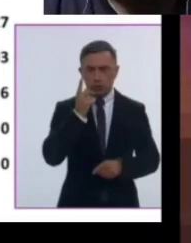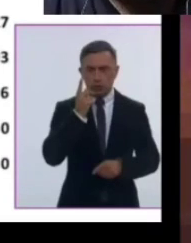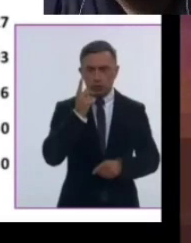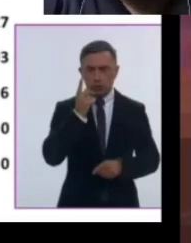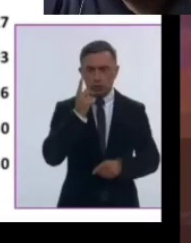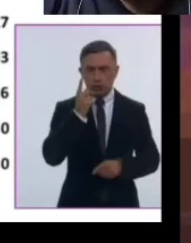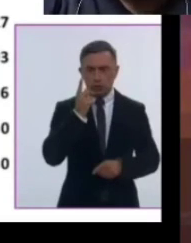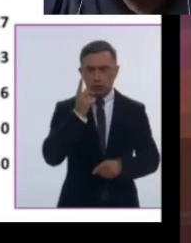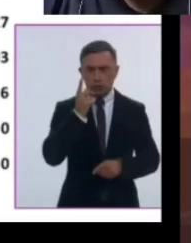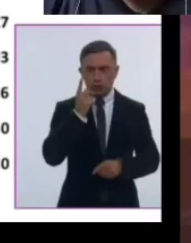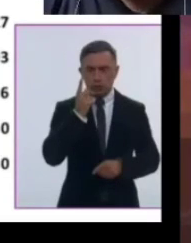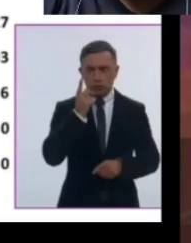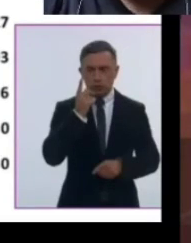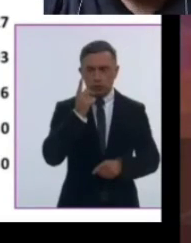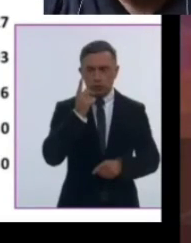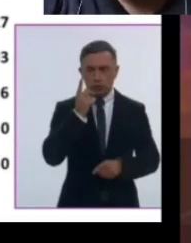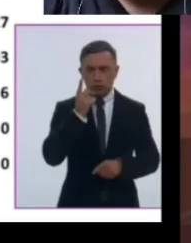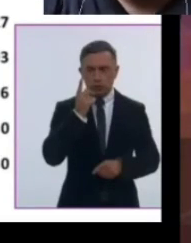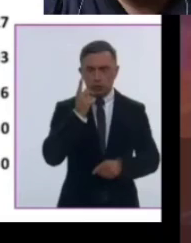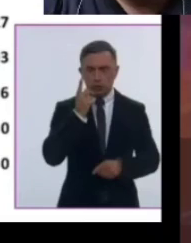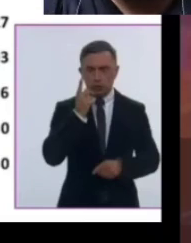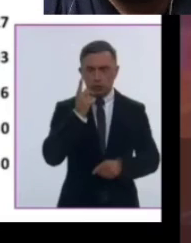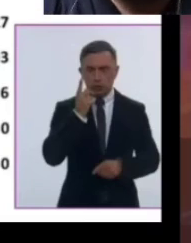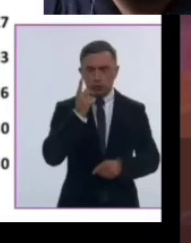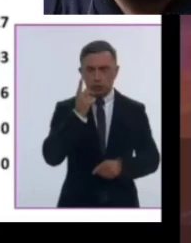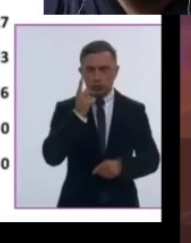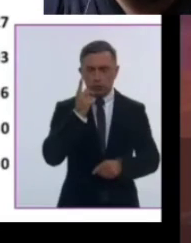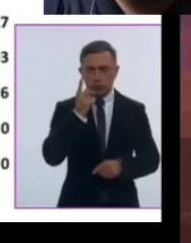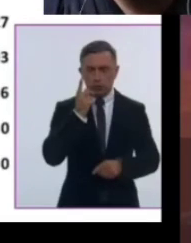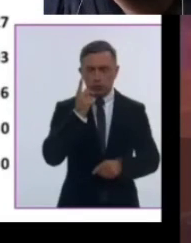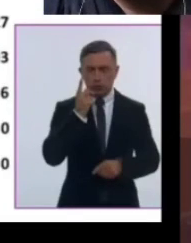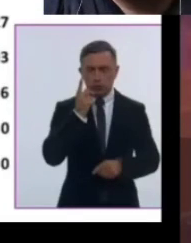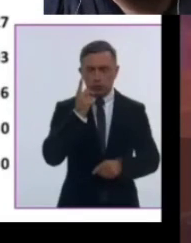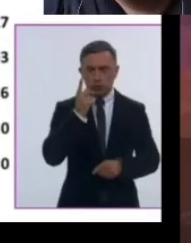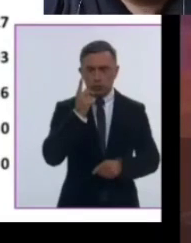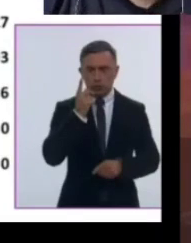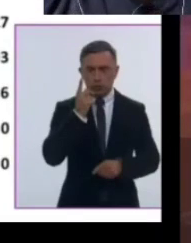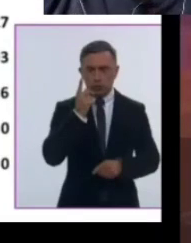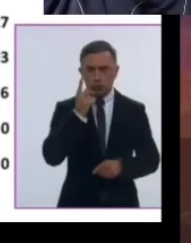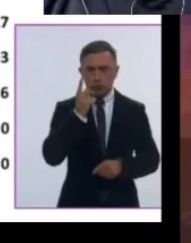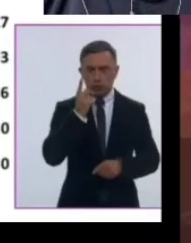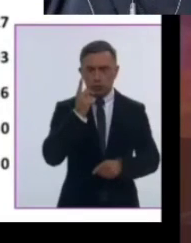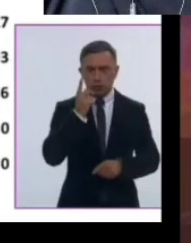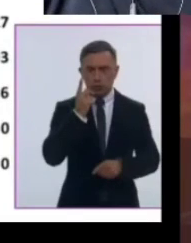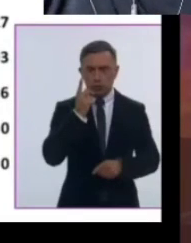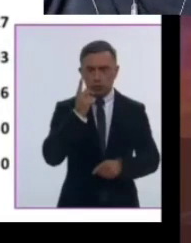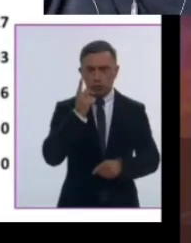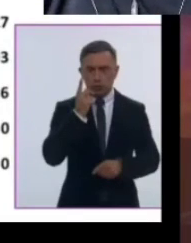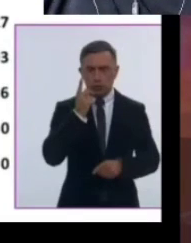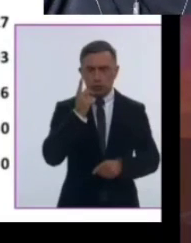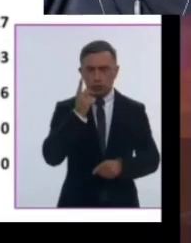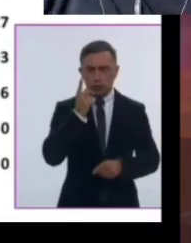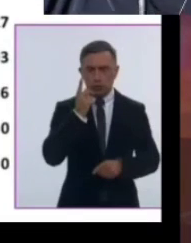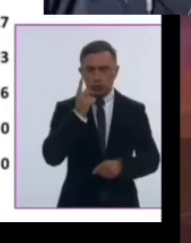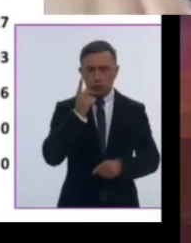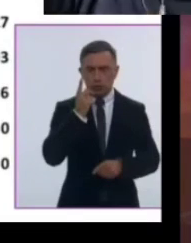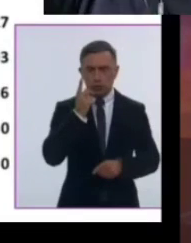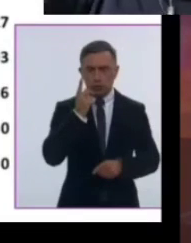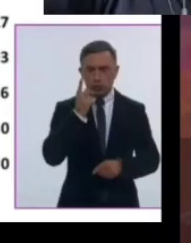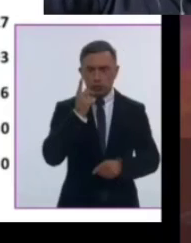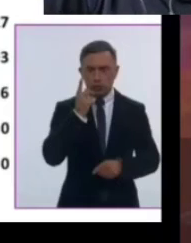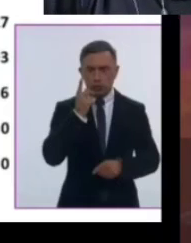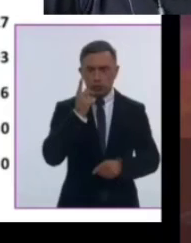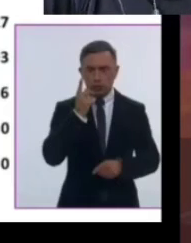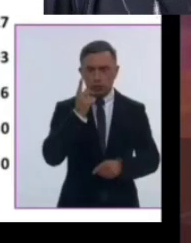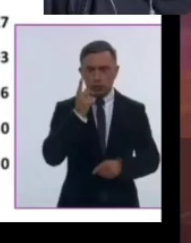amigos qué va a pasar después con que vamos a salir después pequeño ahí pues